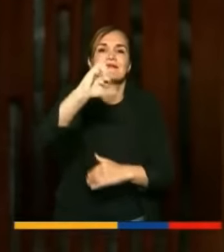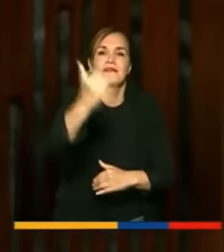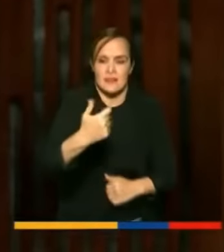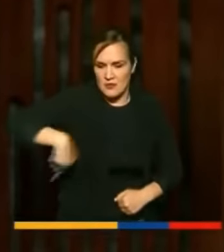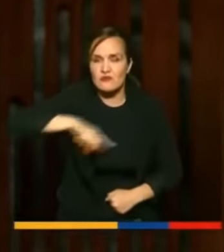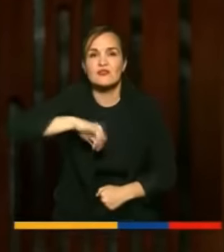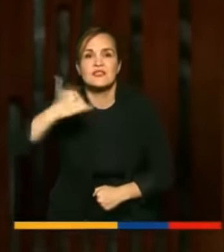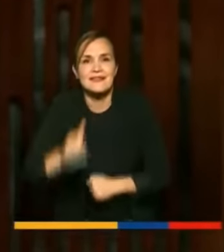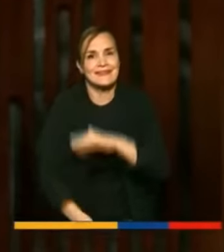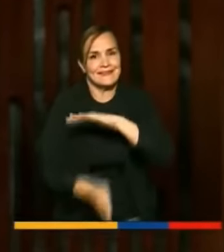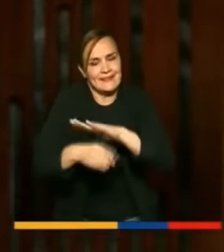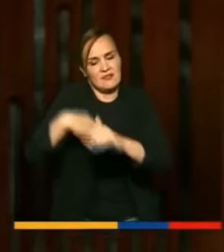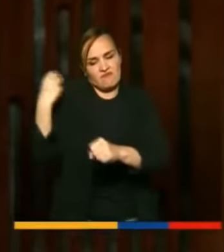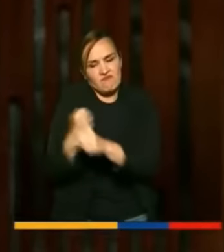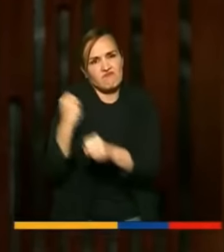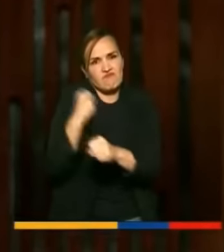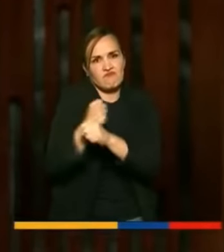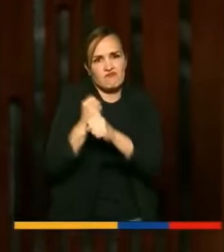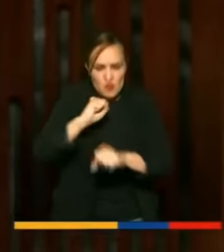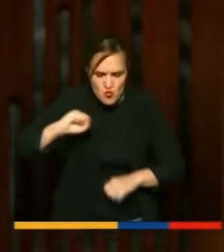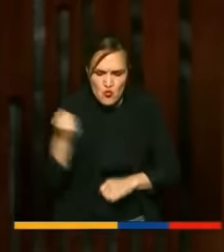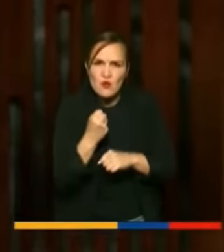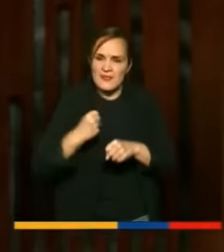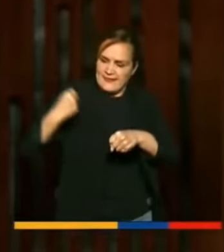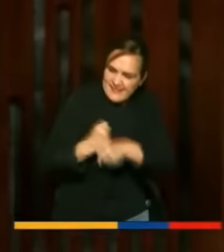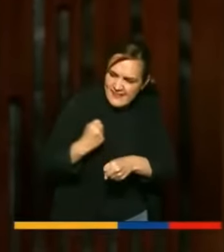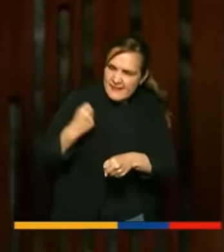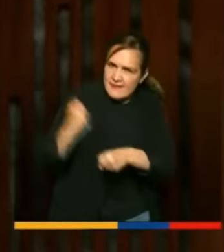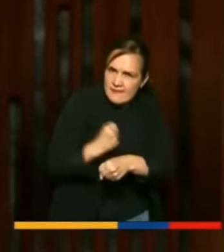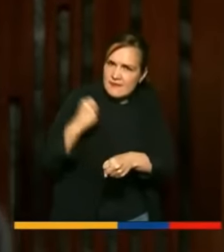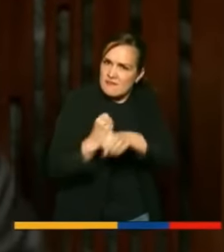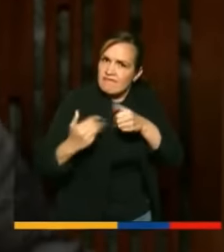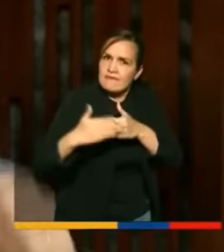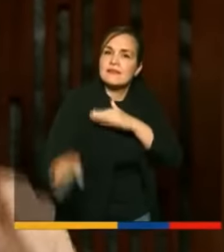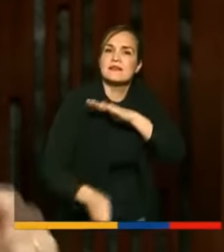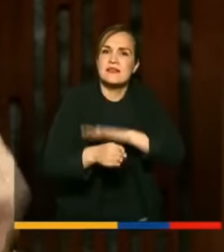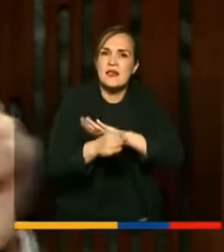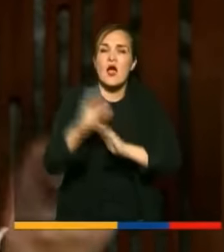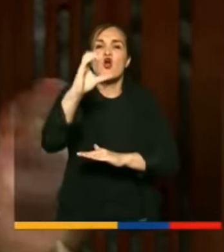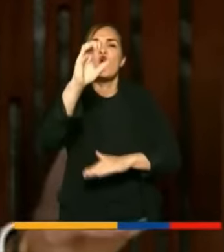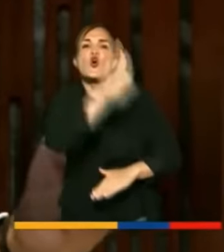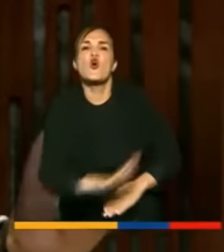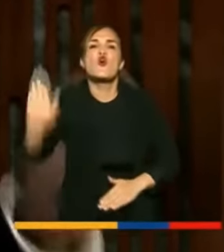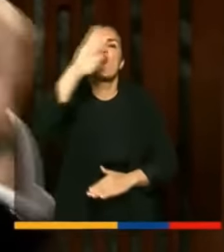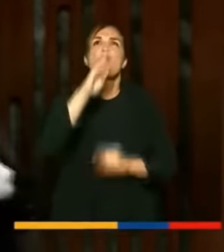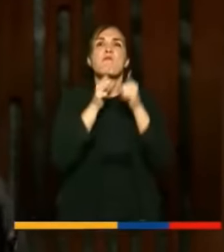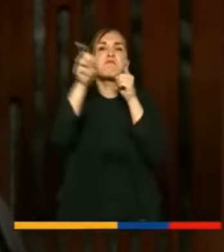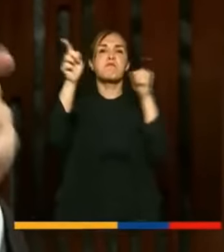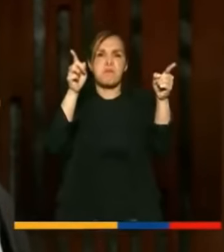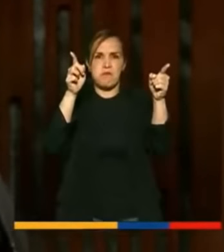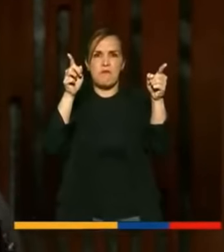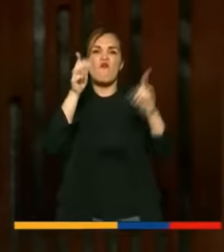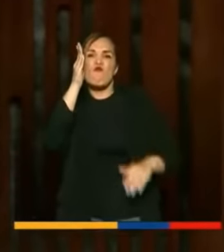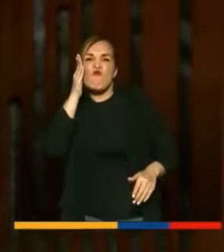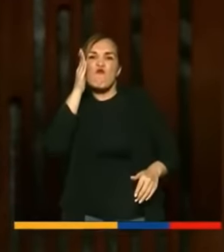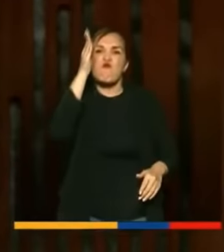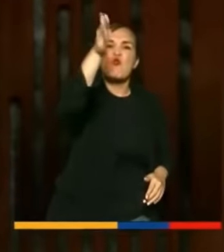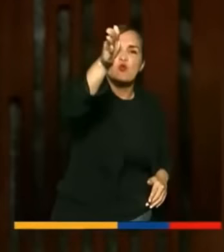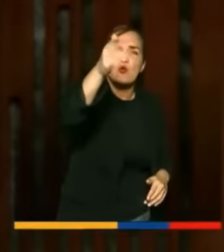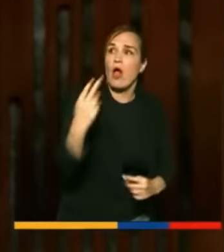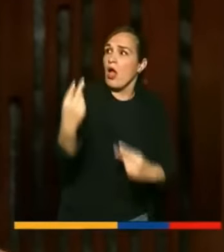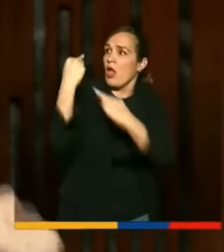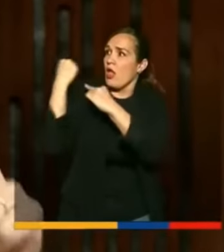a volver a trabajar, trabajar y trabajar. Colombia es un país que tiene más futuro que